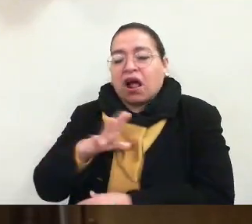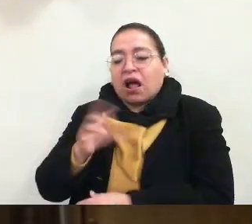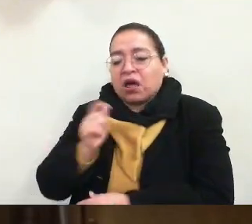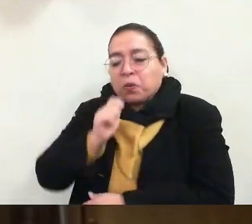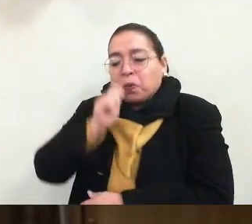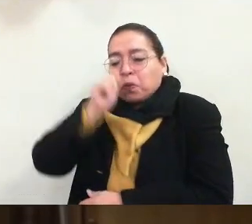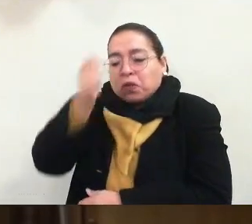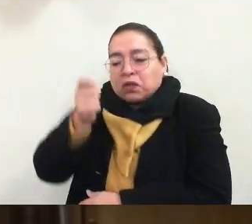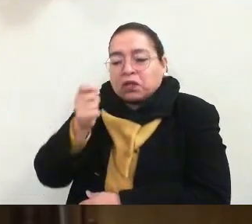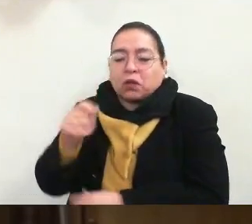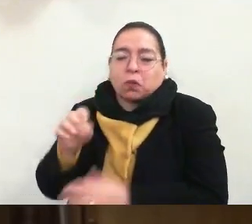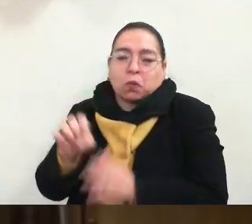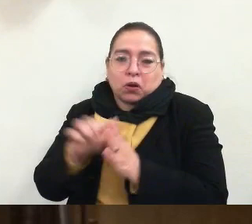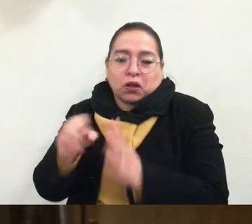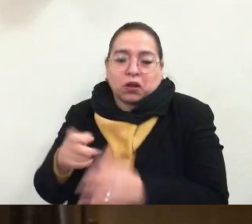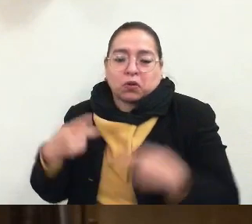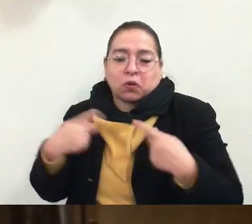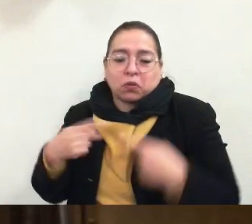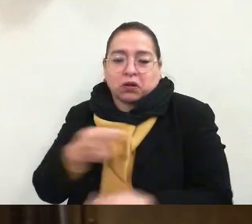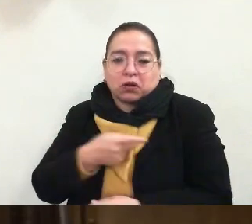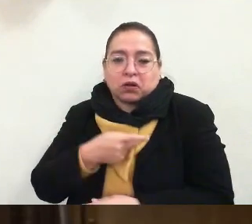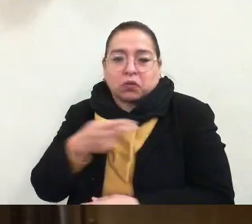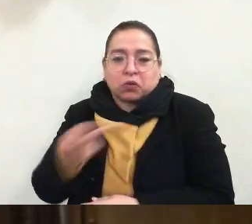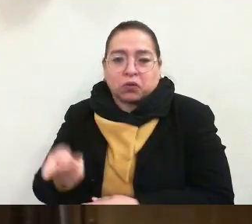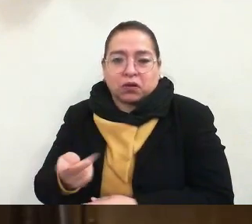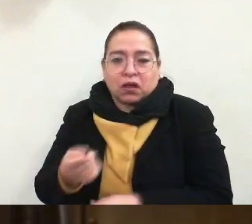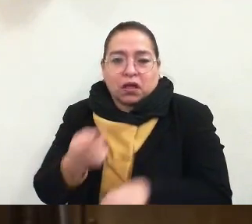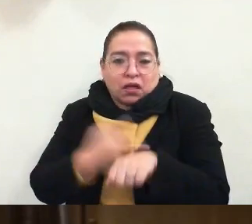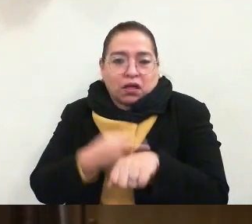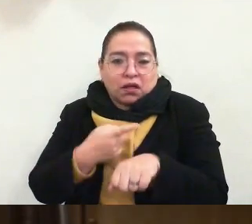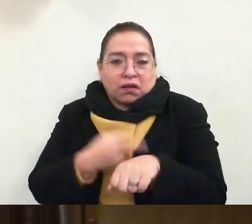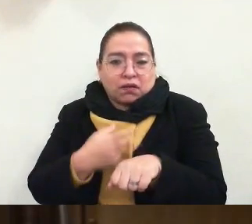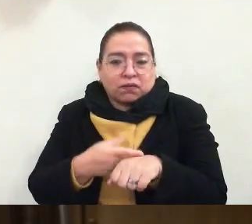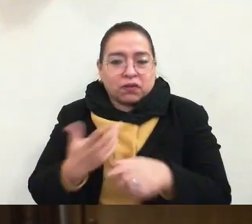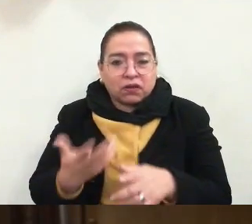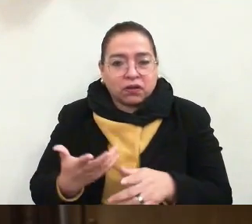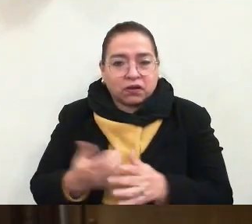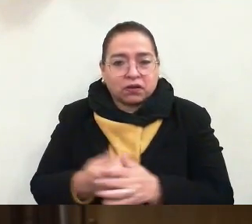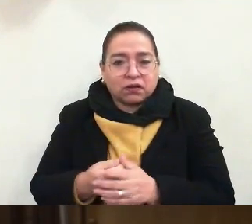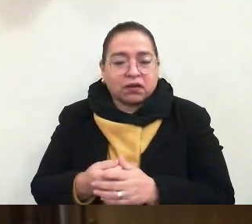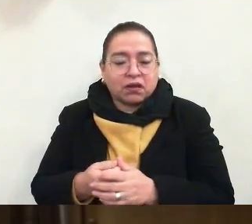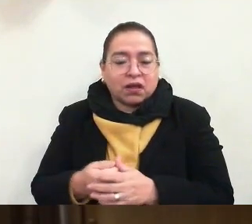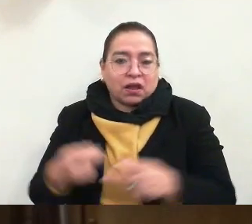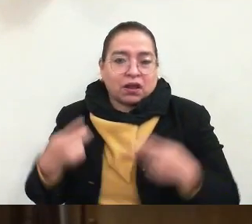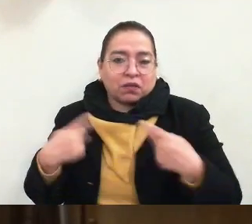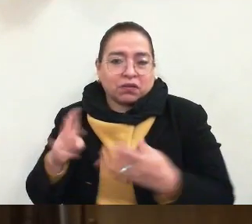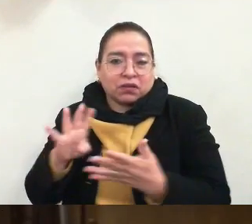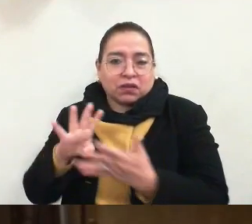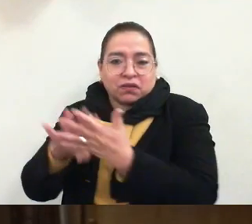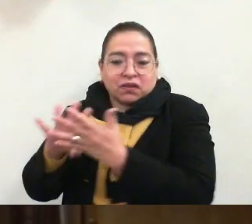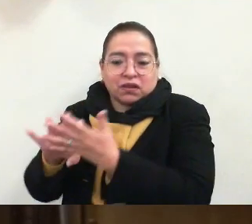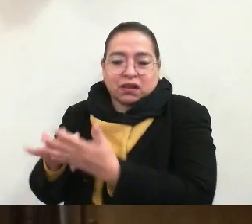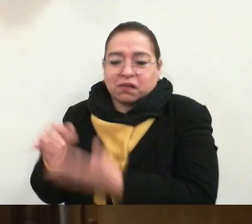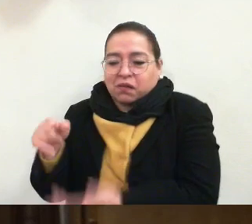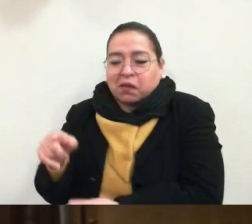El pobre, el enfermo, el encarcelado.